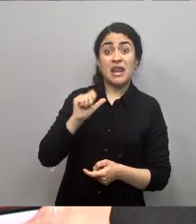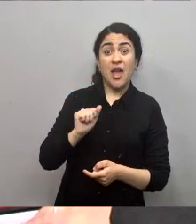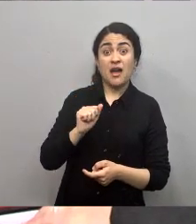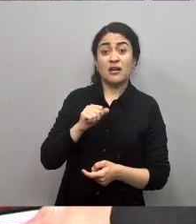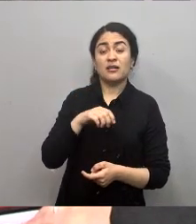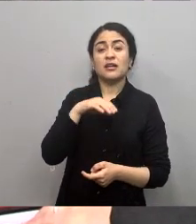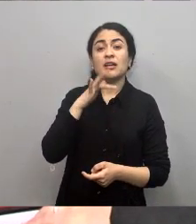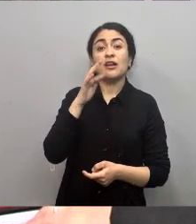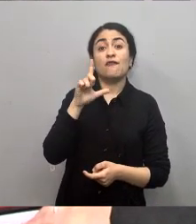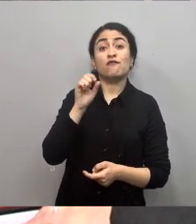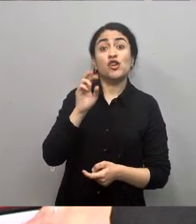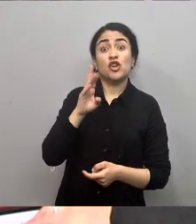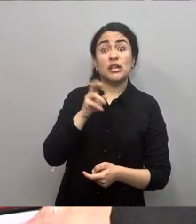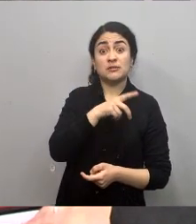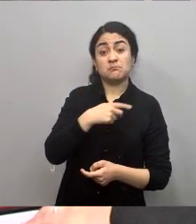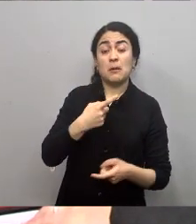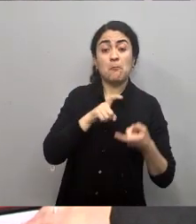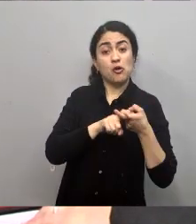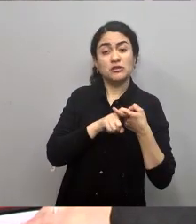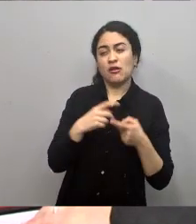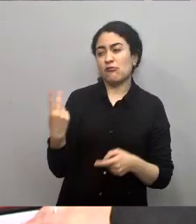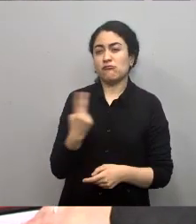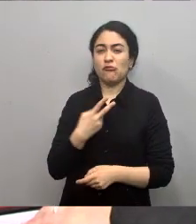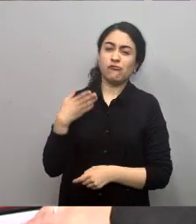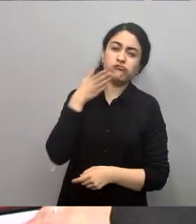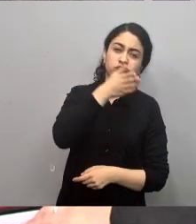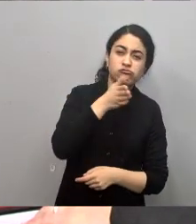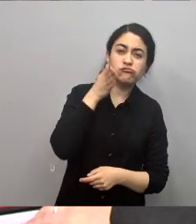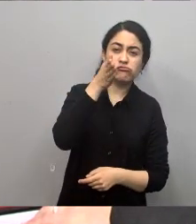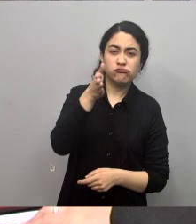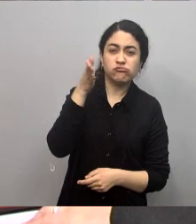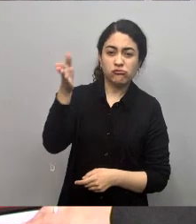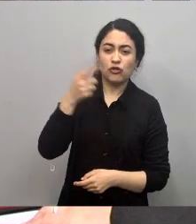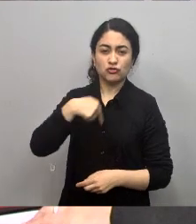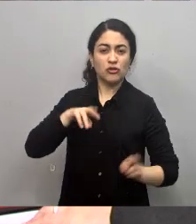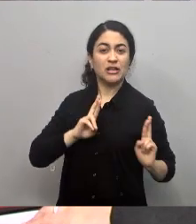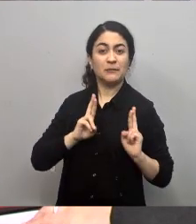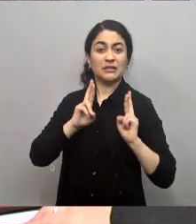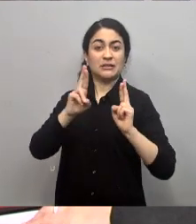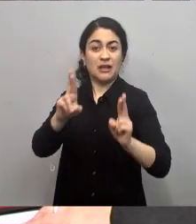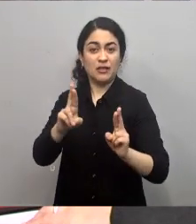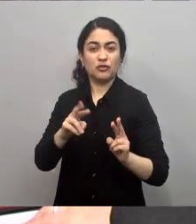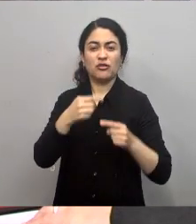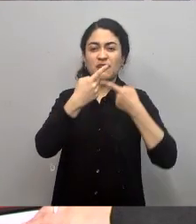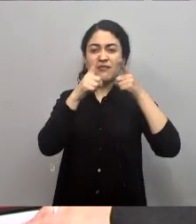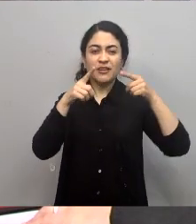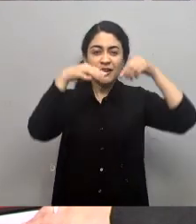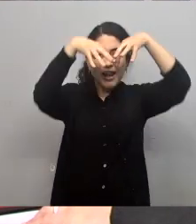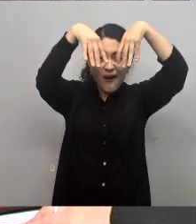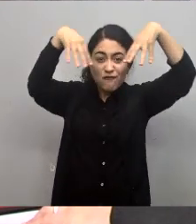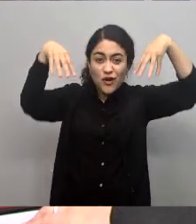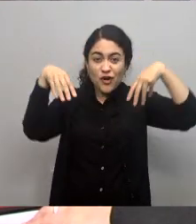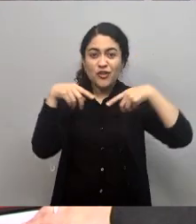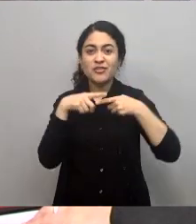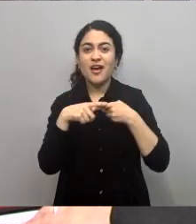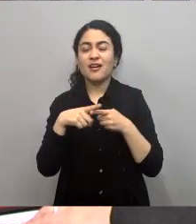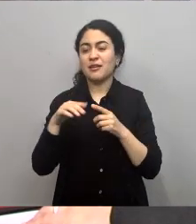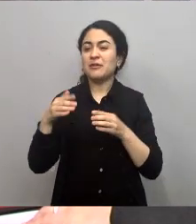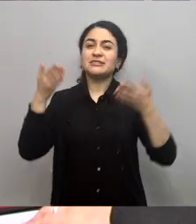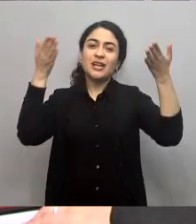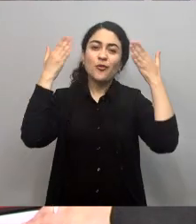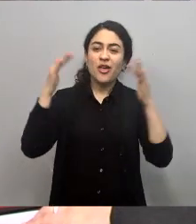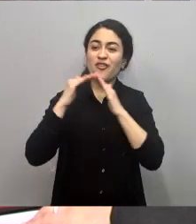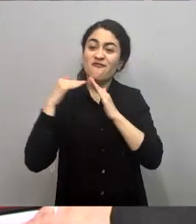un recorrido bastante intenso por toda la zona que representamos, recorriendo las fondas